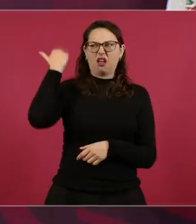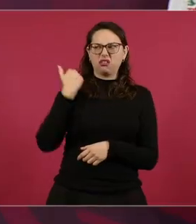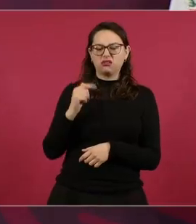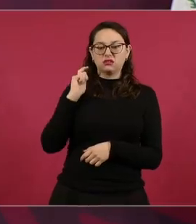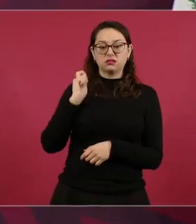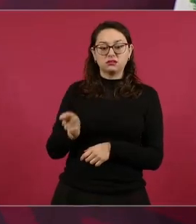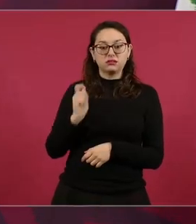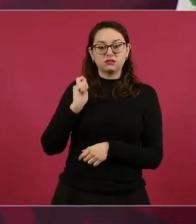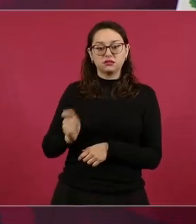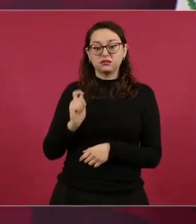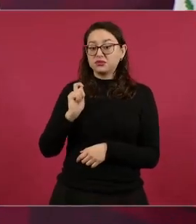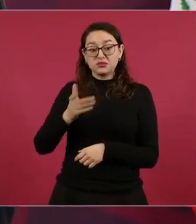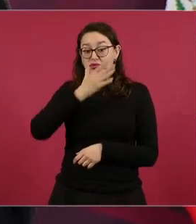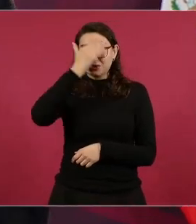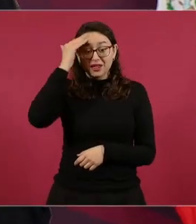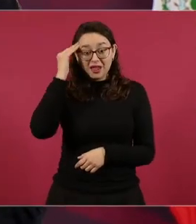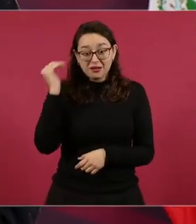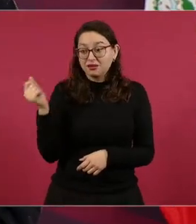el